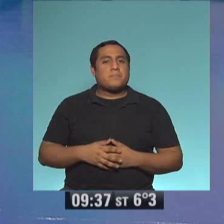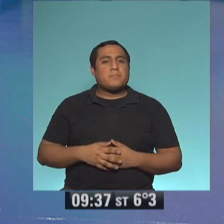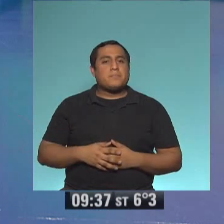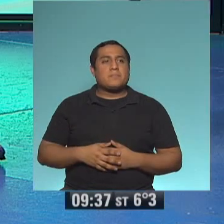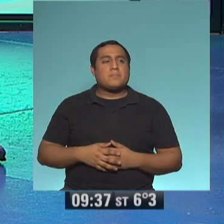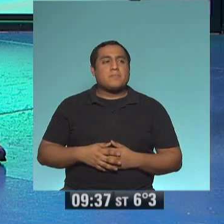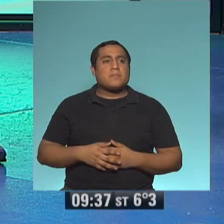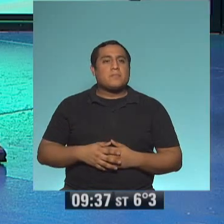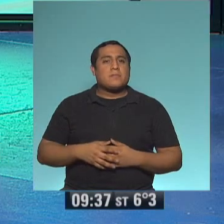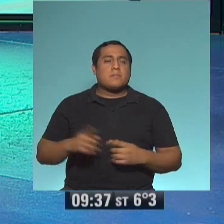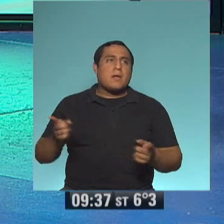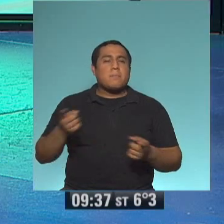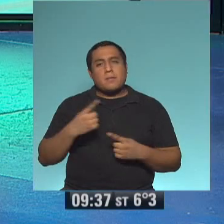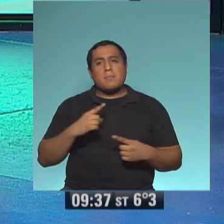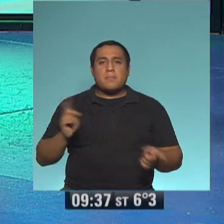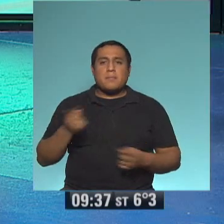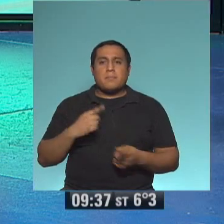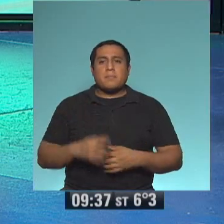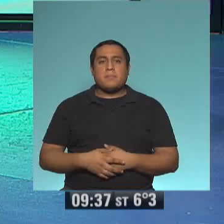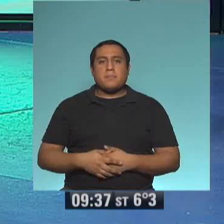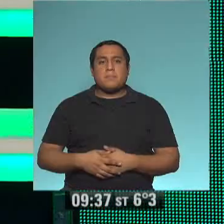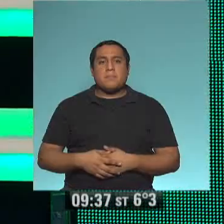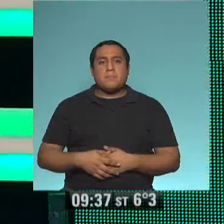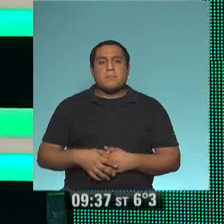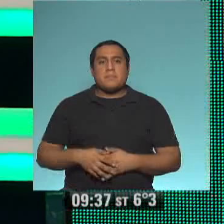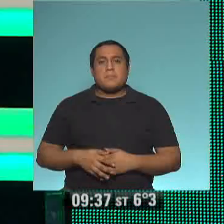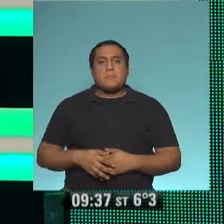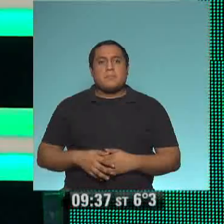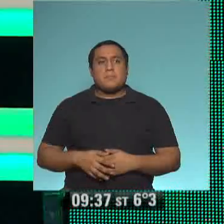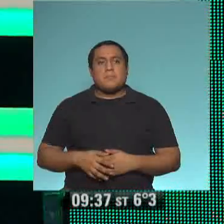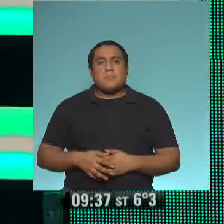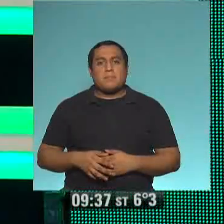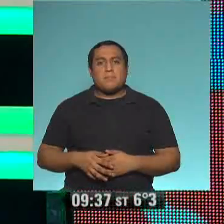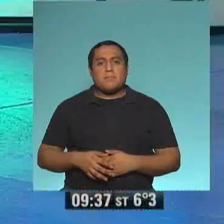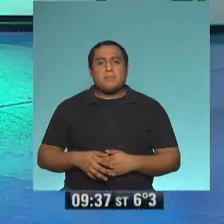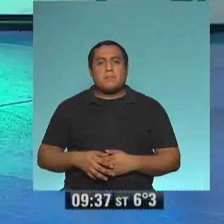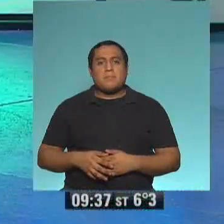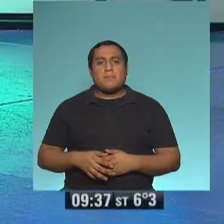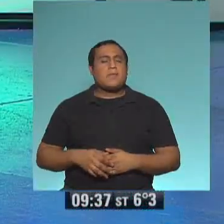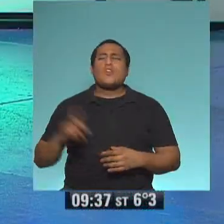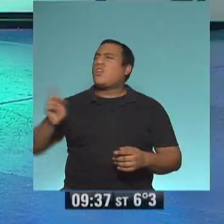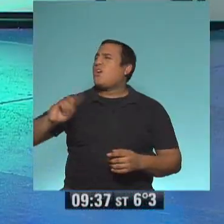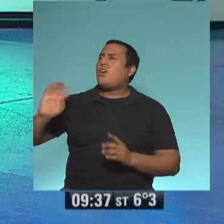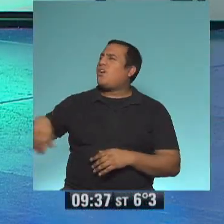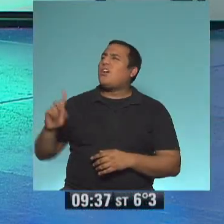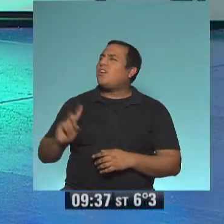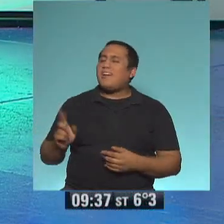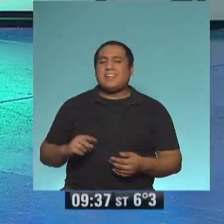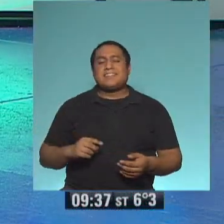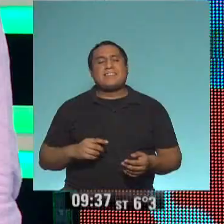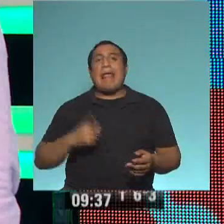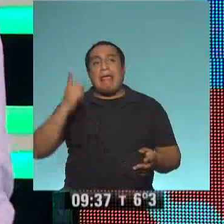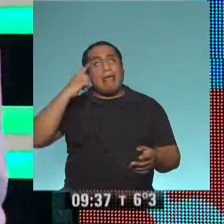na na na na na na na na na na na. ¡Bien! Sobre el puente del jamón. No, Ernesto. Ya se